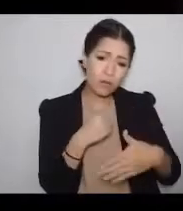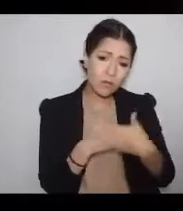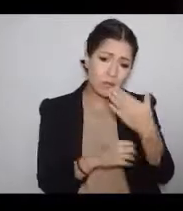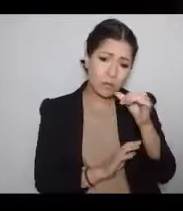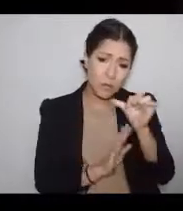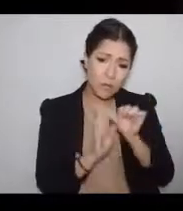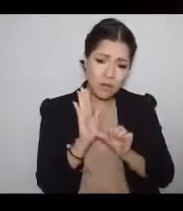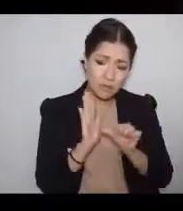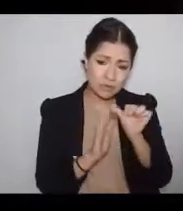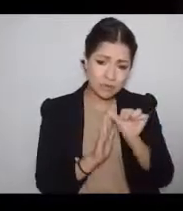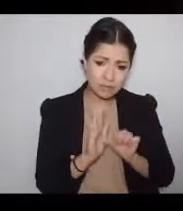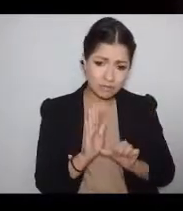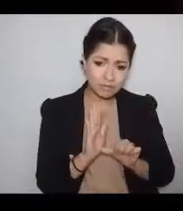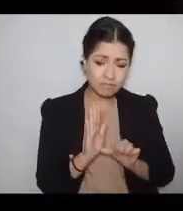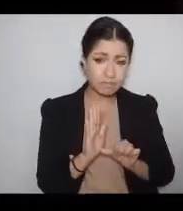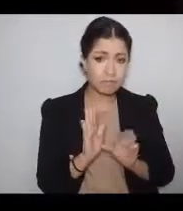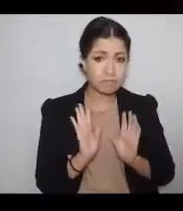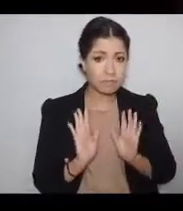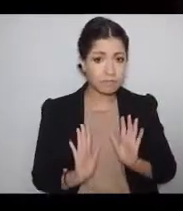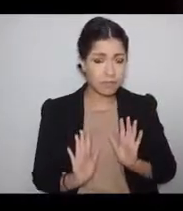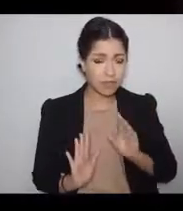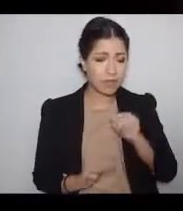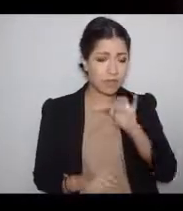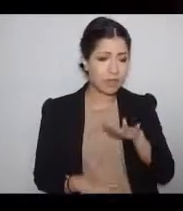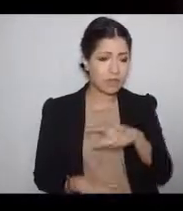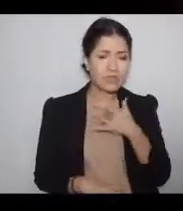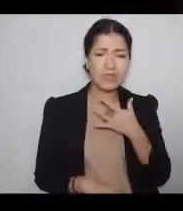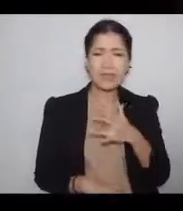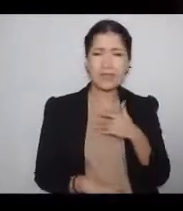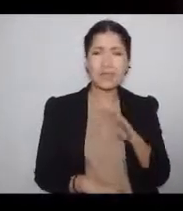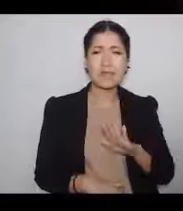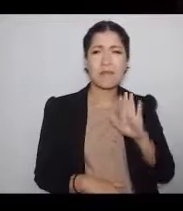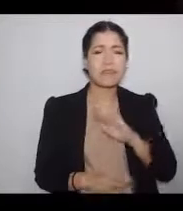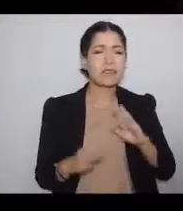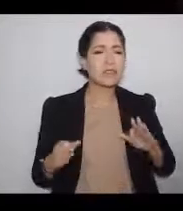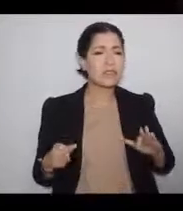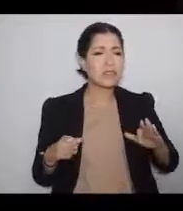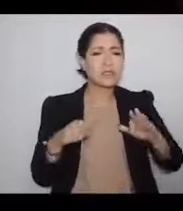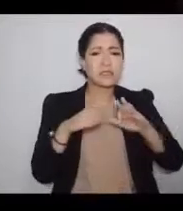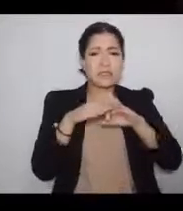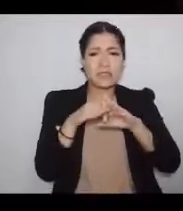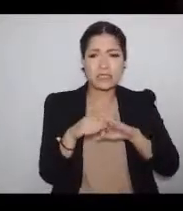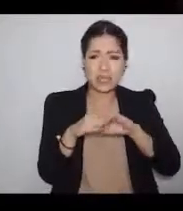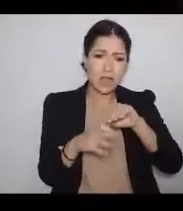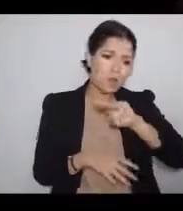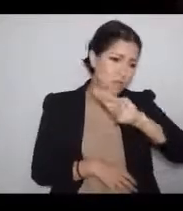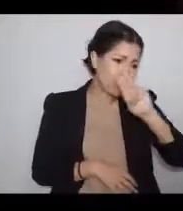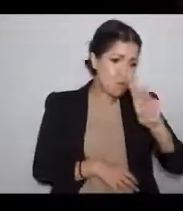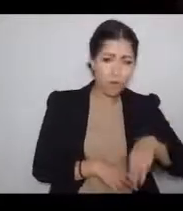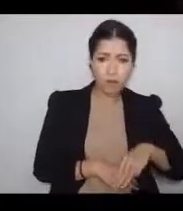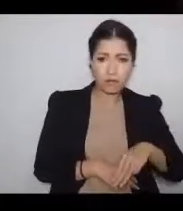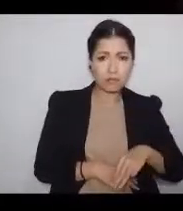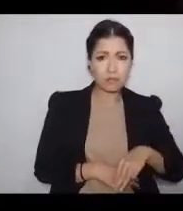Puedo sentirlo como sentí la muerte del sultán Sulaimán.